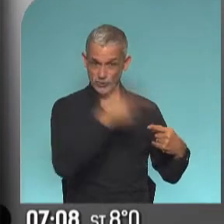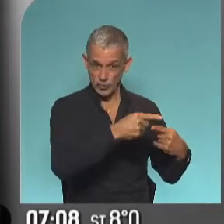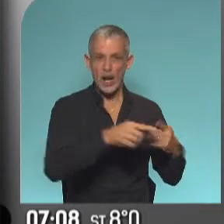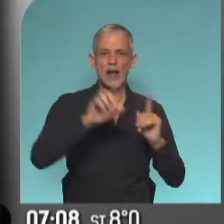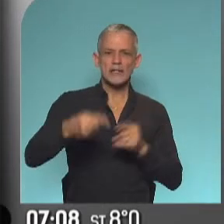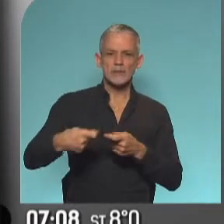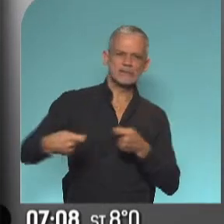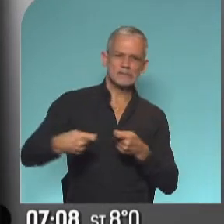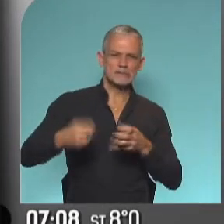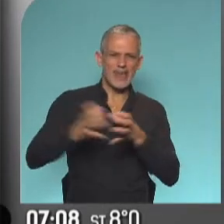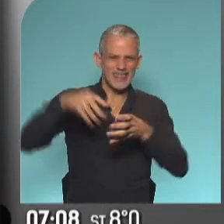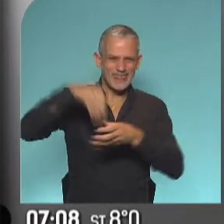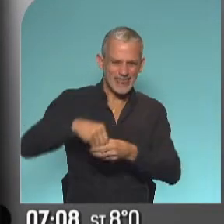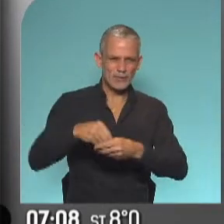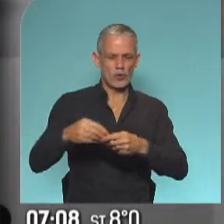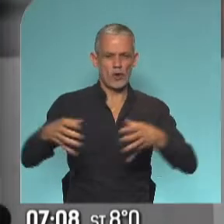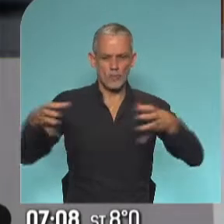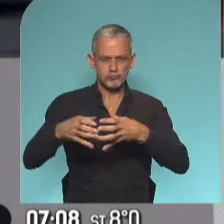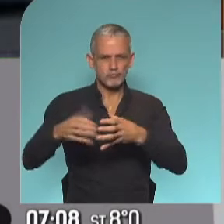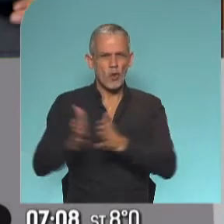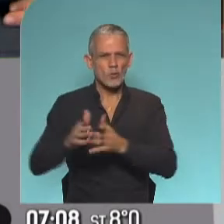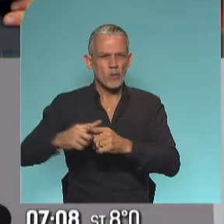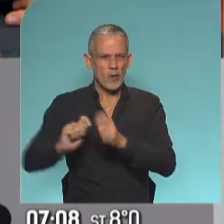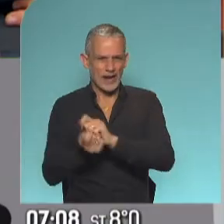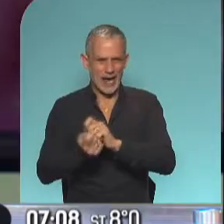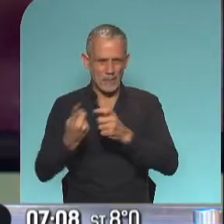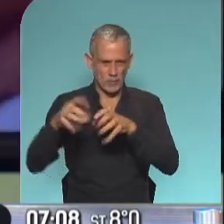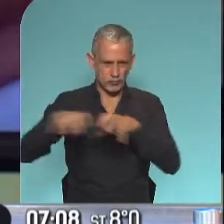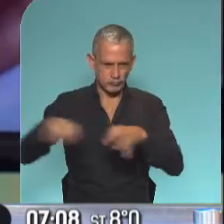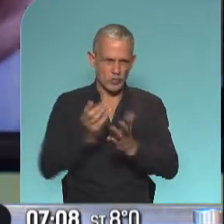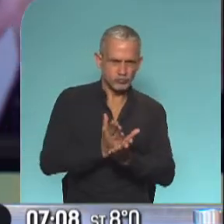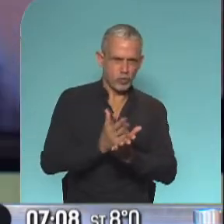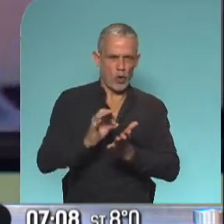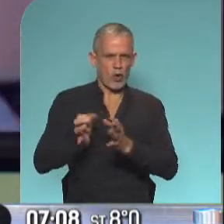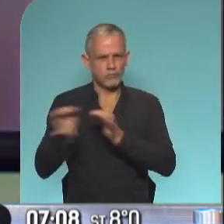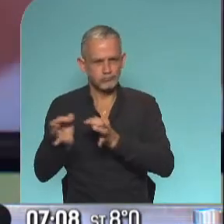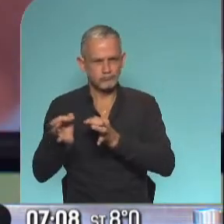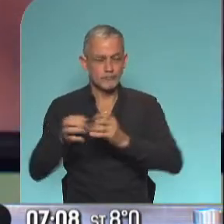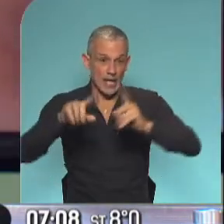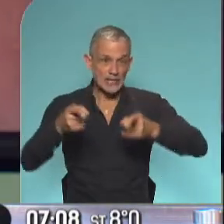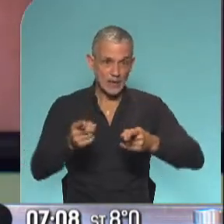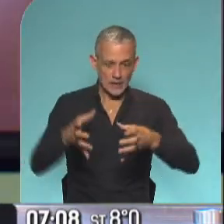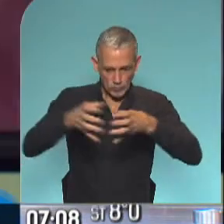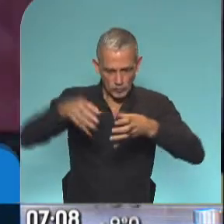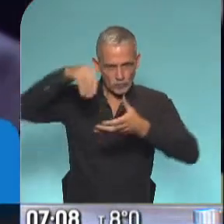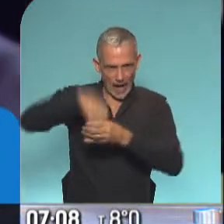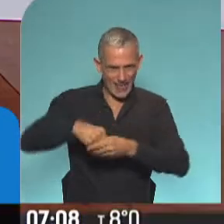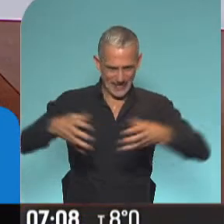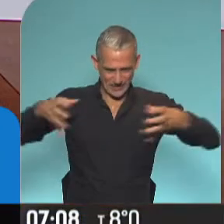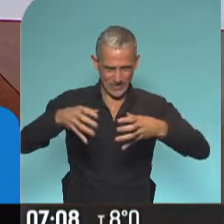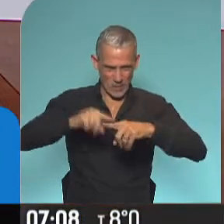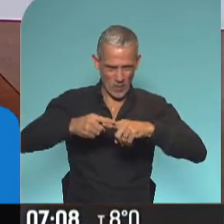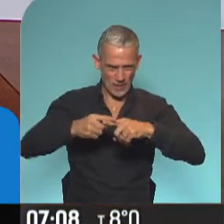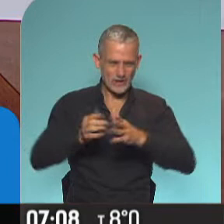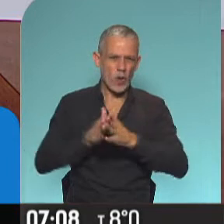este tironeo interno entre duros y dialoguistas. Aparecieron, pero también cuestionamientos de parte del mismo, bueno, seno interno, ¿no? Había leído durante el